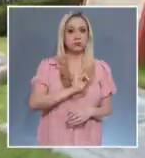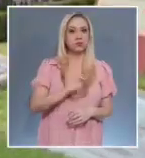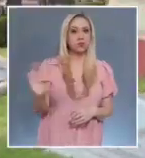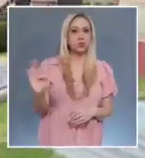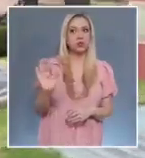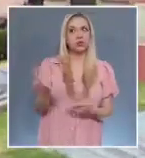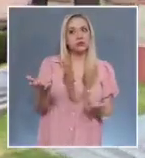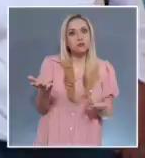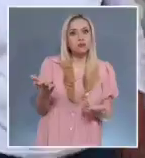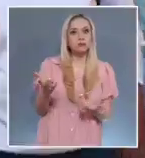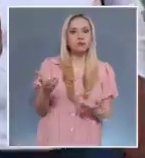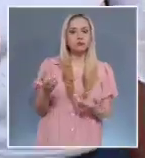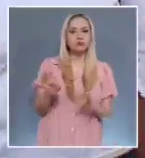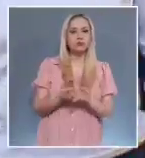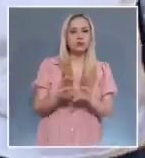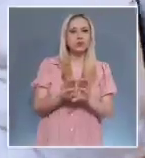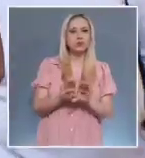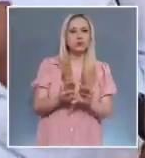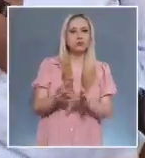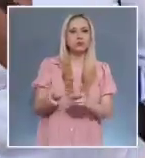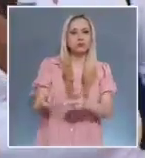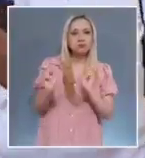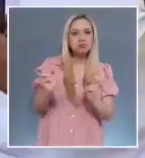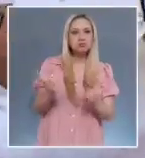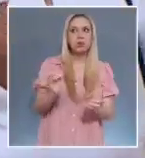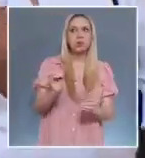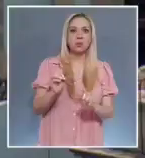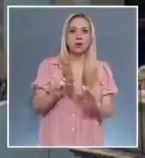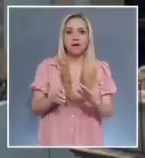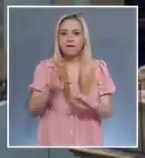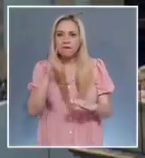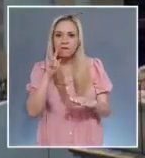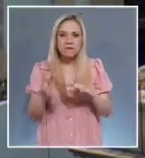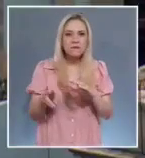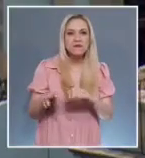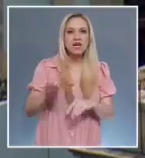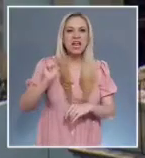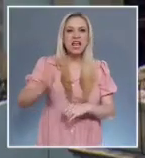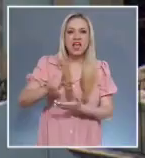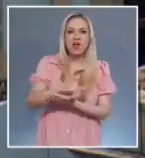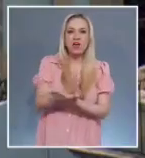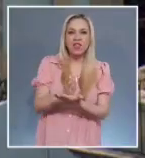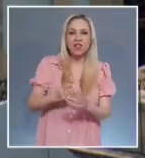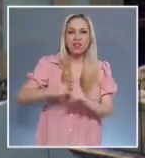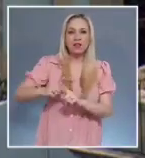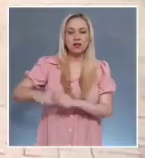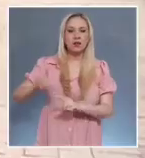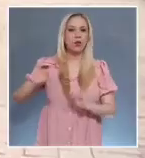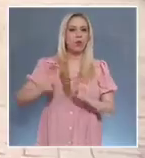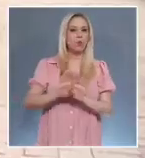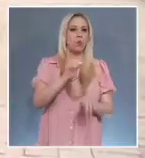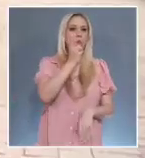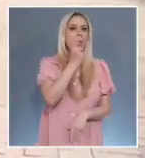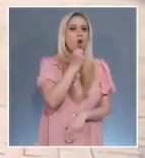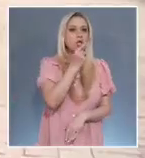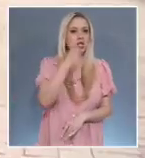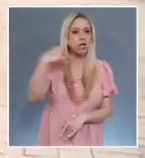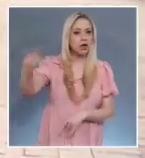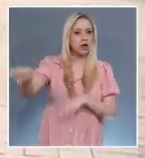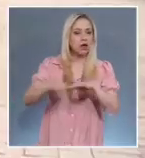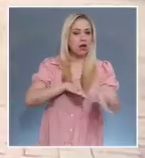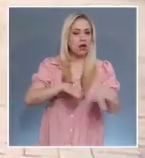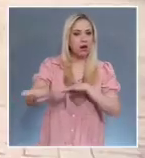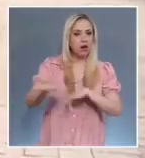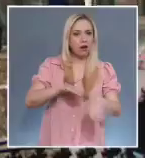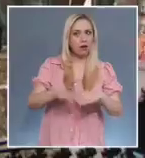el cumplimiento de funciones de seguridad pública, procuración o impartición de justicia o de ejecución de